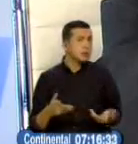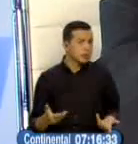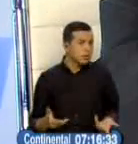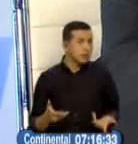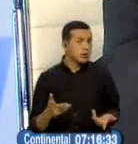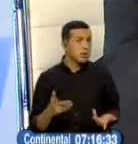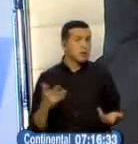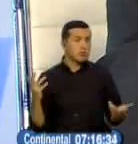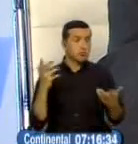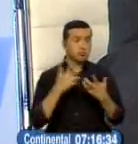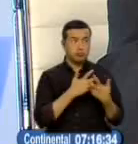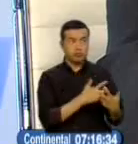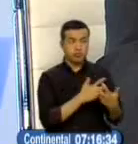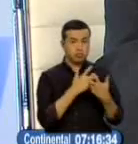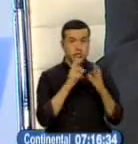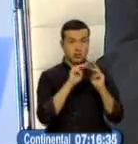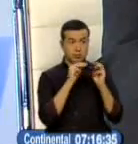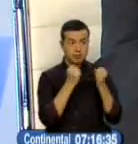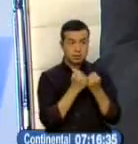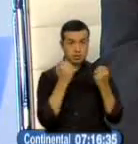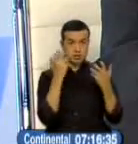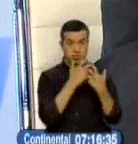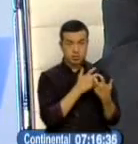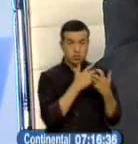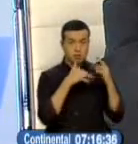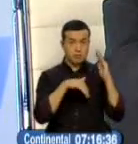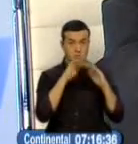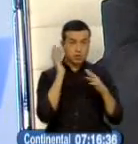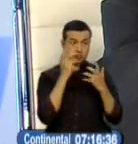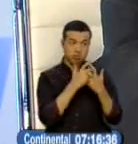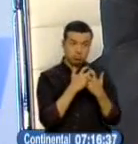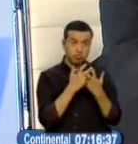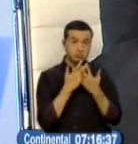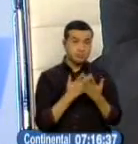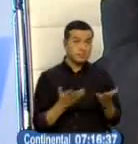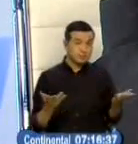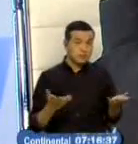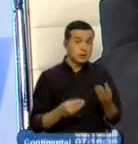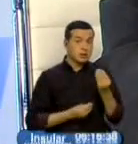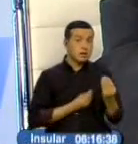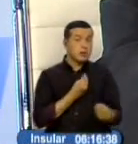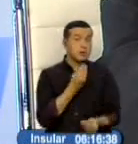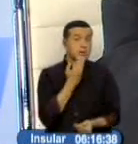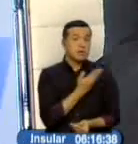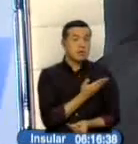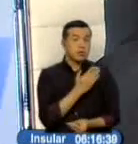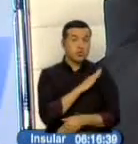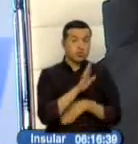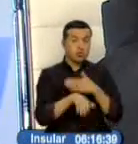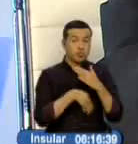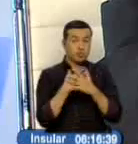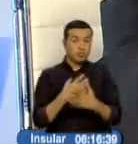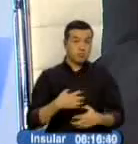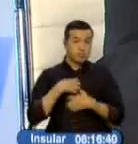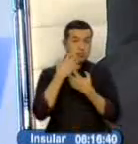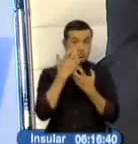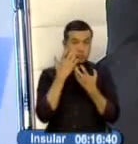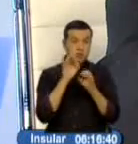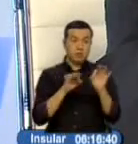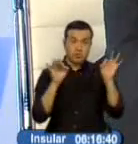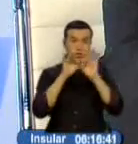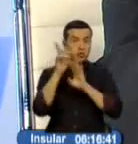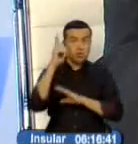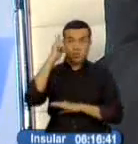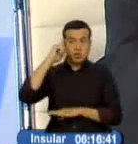que va a haber una articulación con el MIES, pero más allá de la articulación con el MIES, la idea entonces es que todos reclamemos una política de